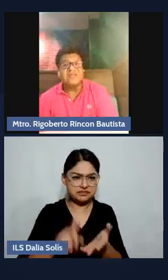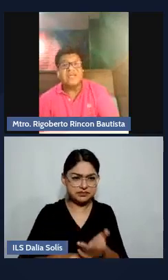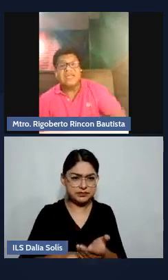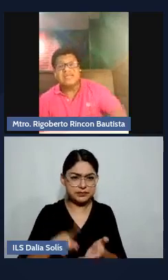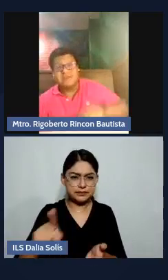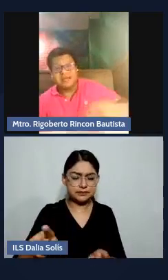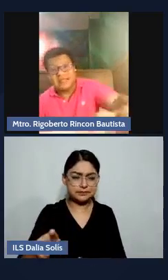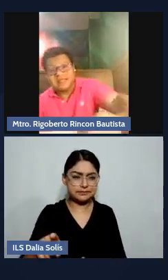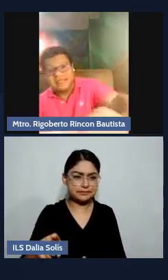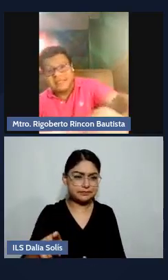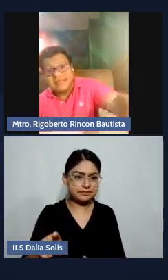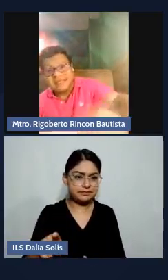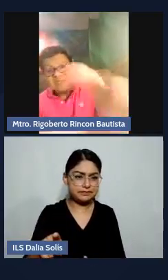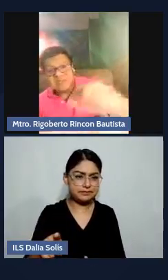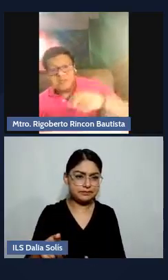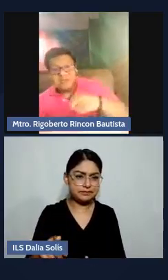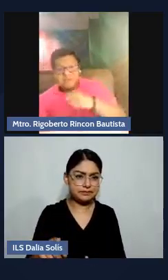piernas.